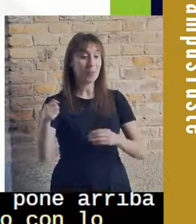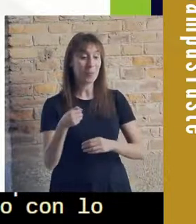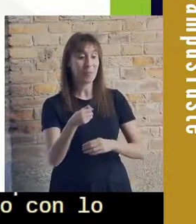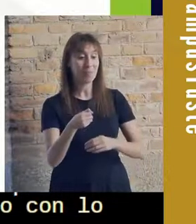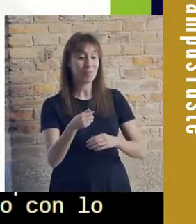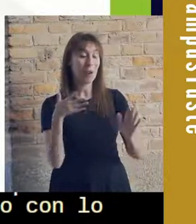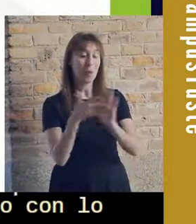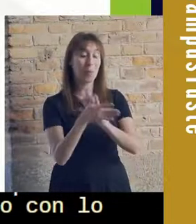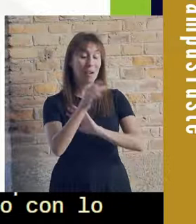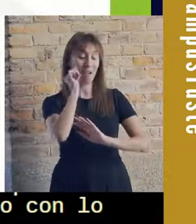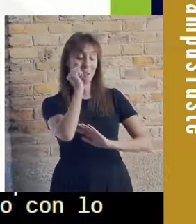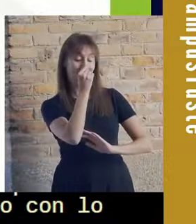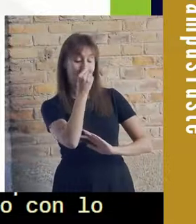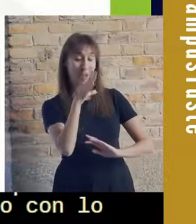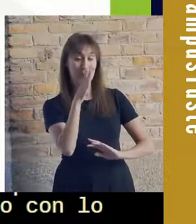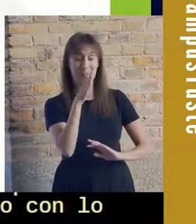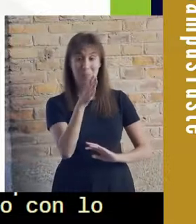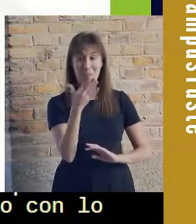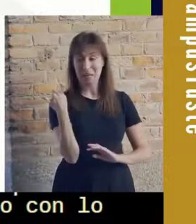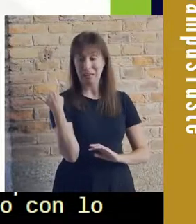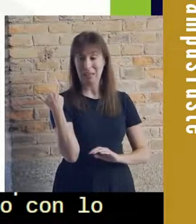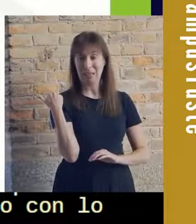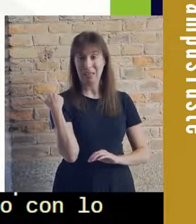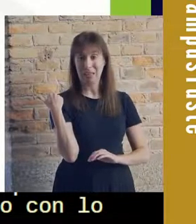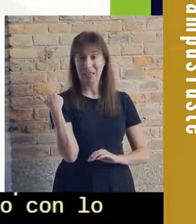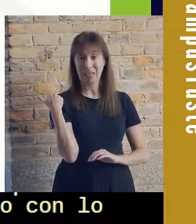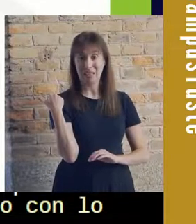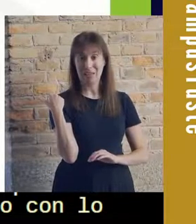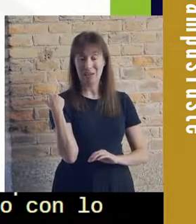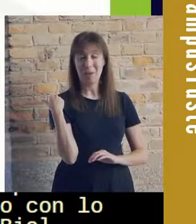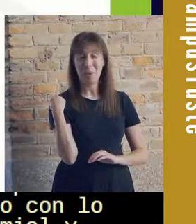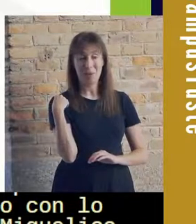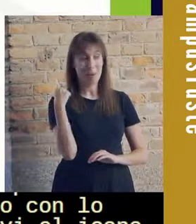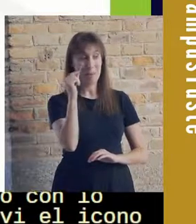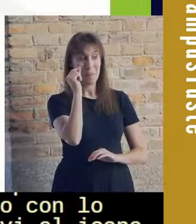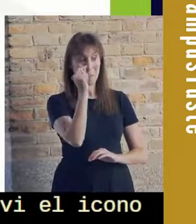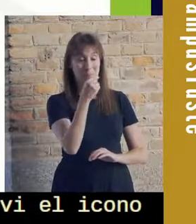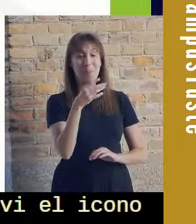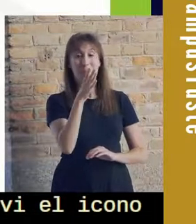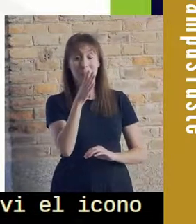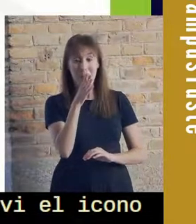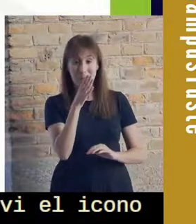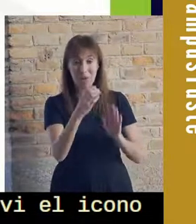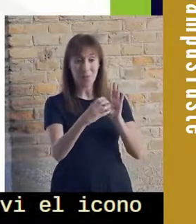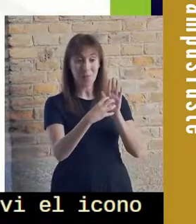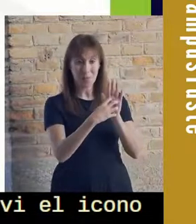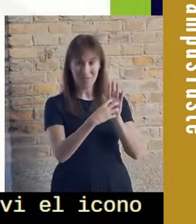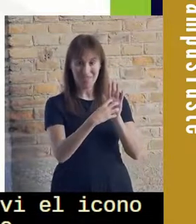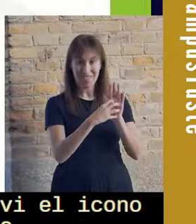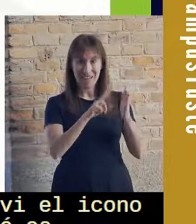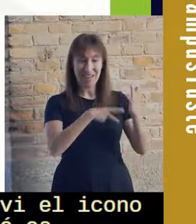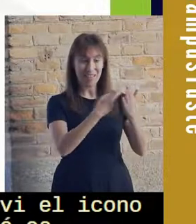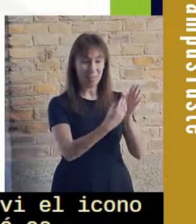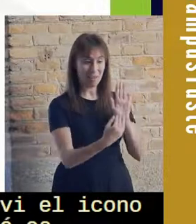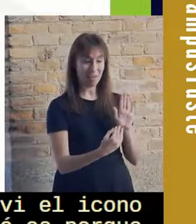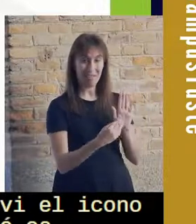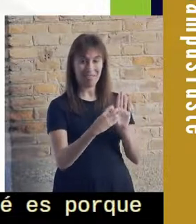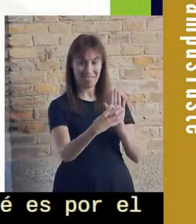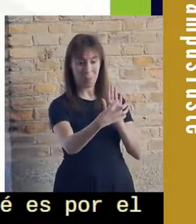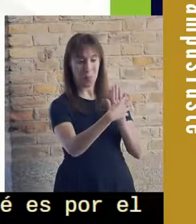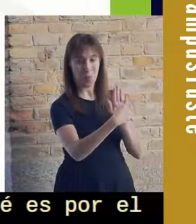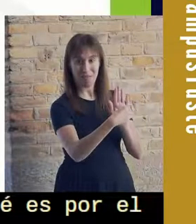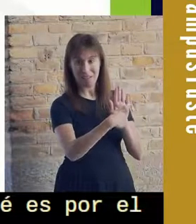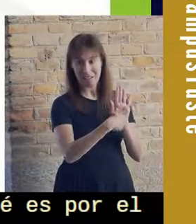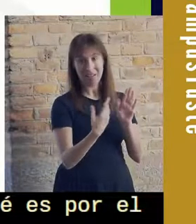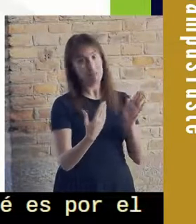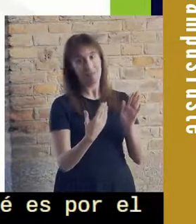Maite Porque el otro día vi el el icono de vi el icono encima de la intérprete y yo digo pero esto para qué es porque el intérprete la pone la